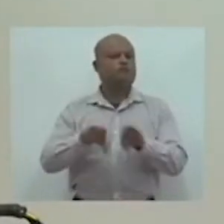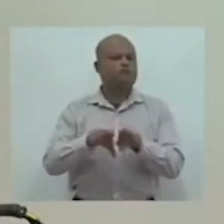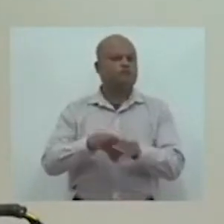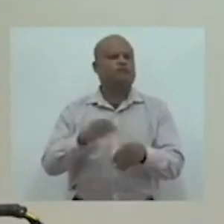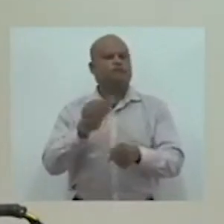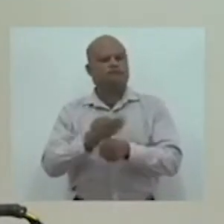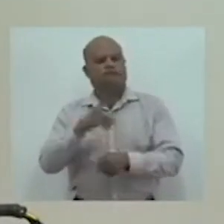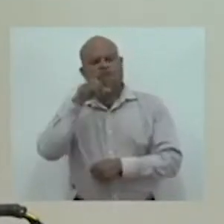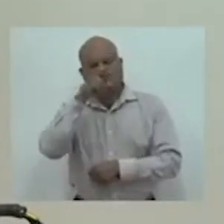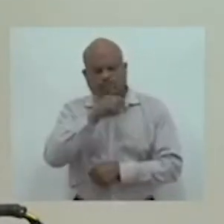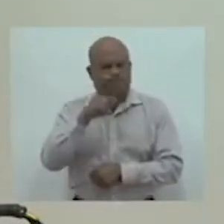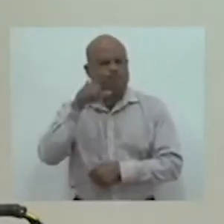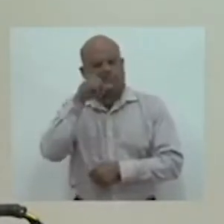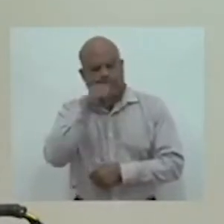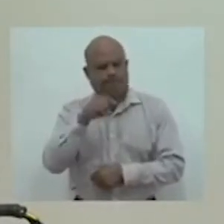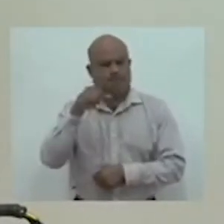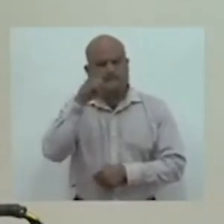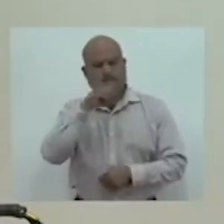¿no?